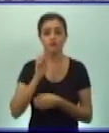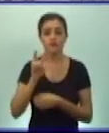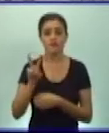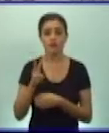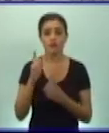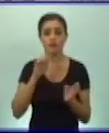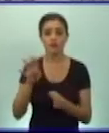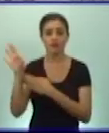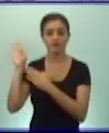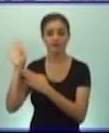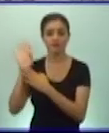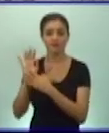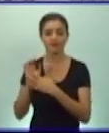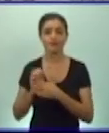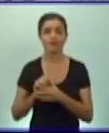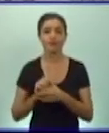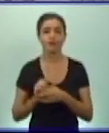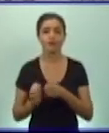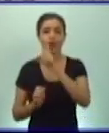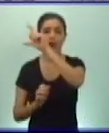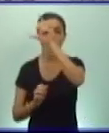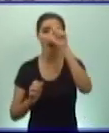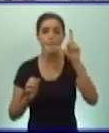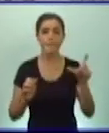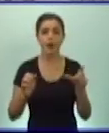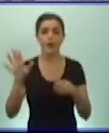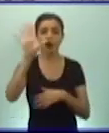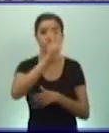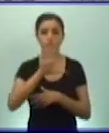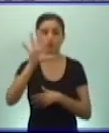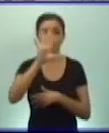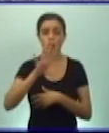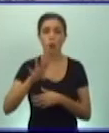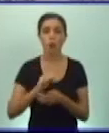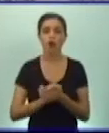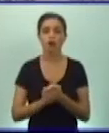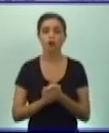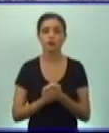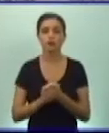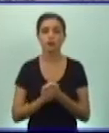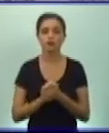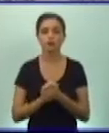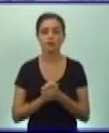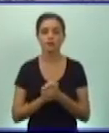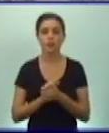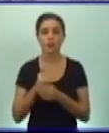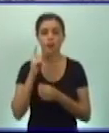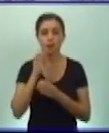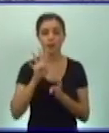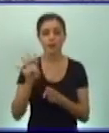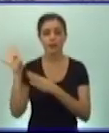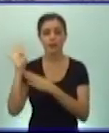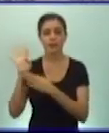y lo echamos hacia atrás un momentico, para que volvieran a ver la tabla. Vamos a observar el mapa y en este mapa, fíjense,